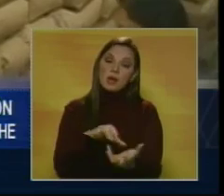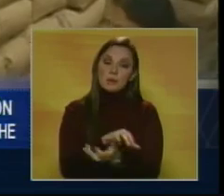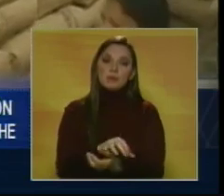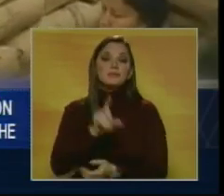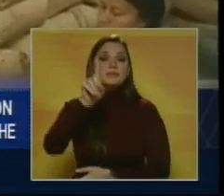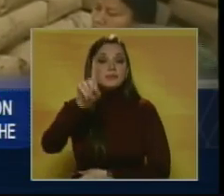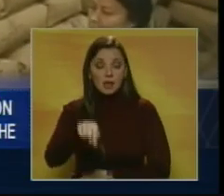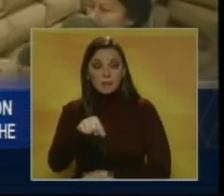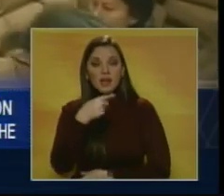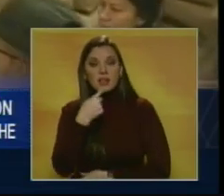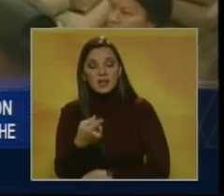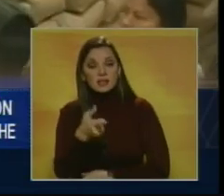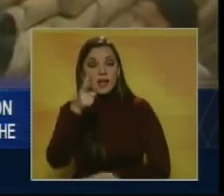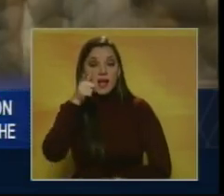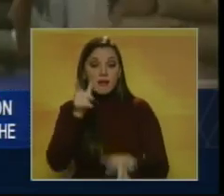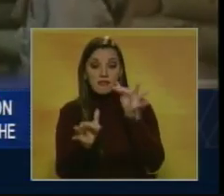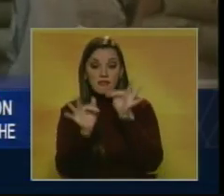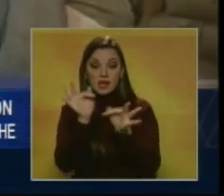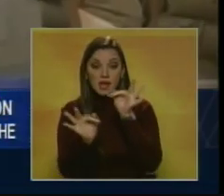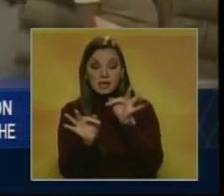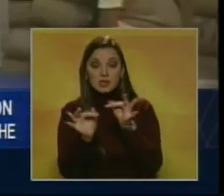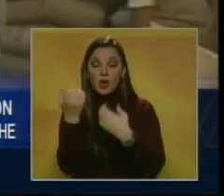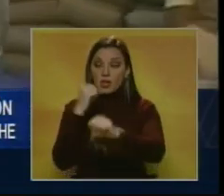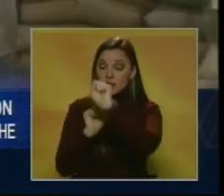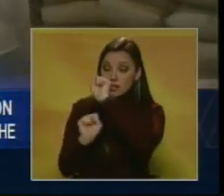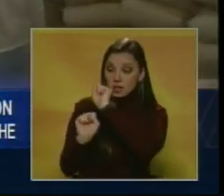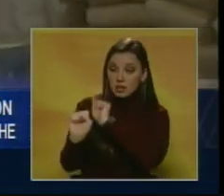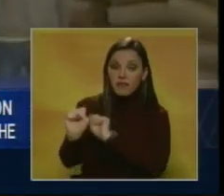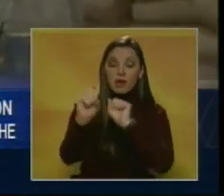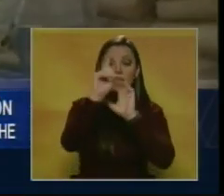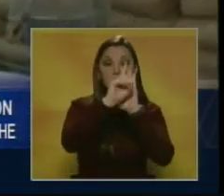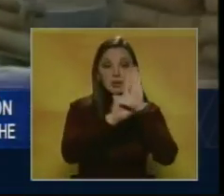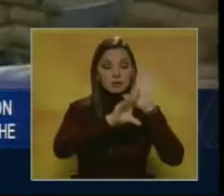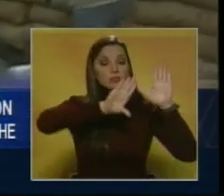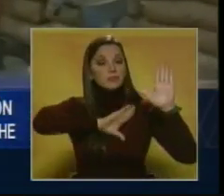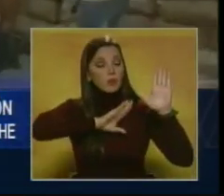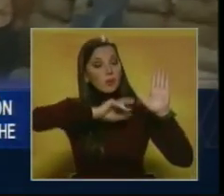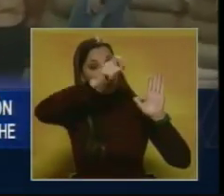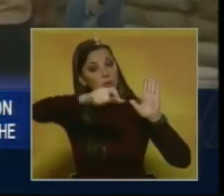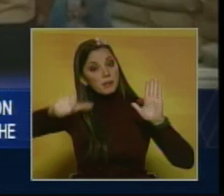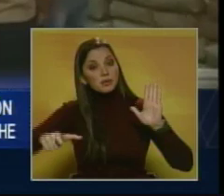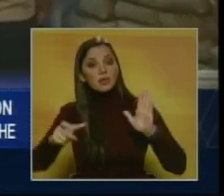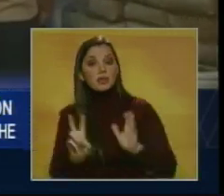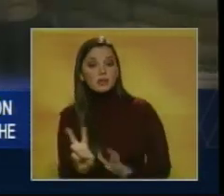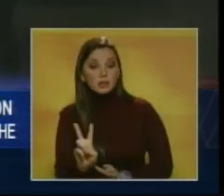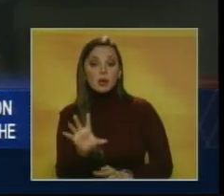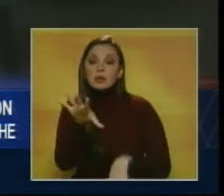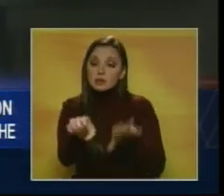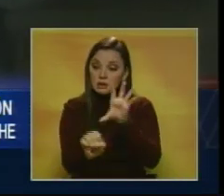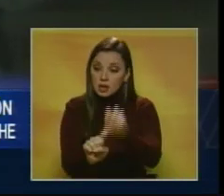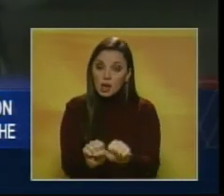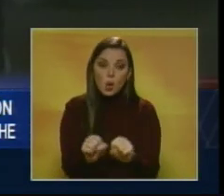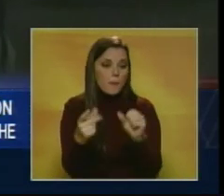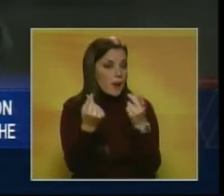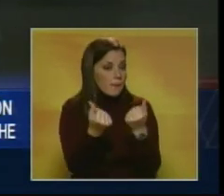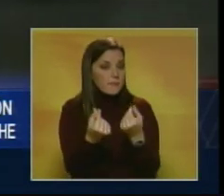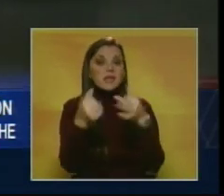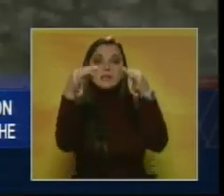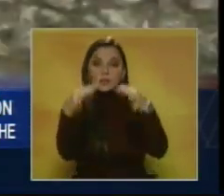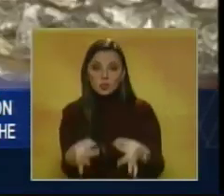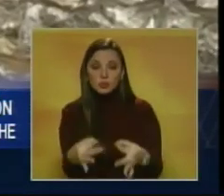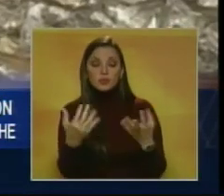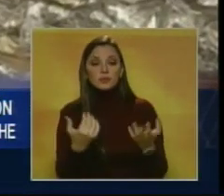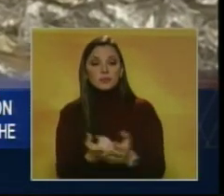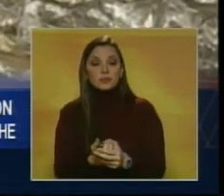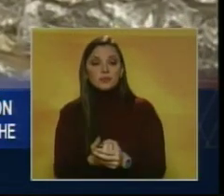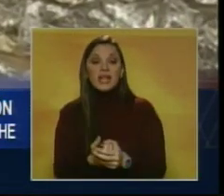que el objetivo de estas fiscalizaciones es defender el derecho que tienen los venezolanos a adquirir los diferentes productos a un precio justo,